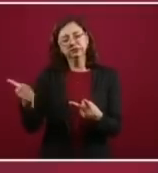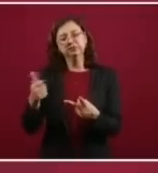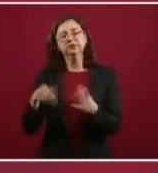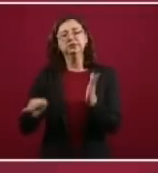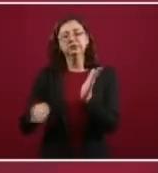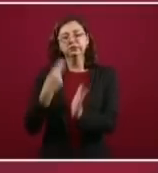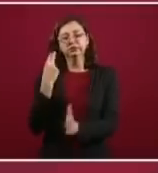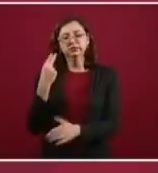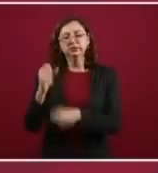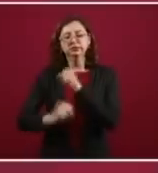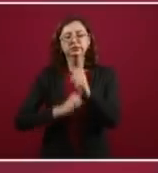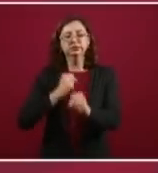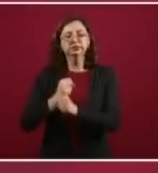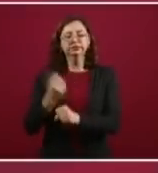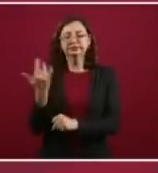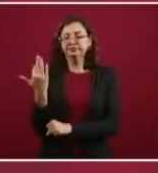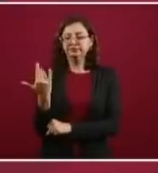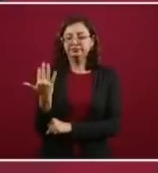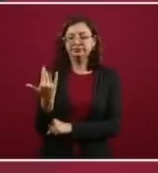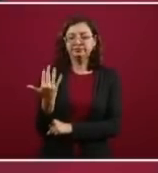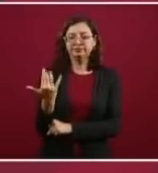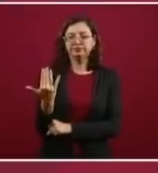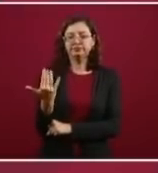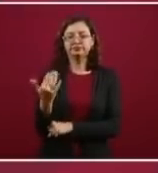convención de los años 50